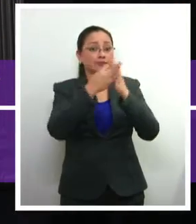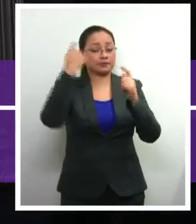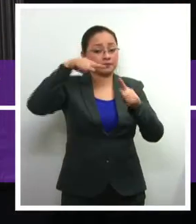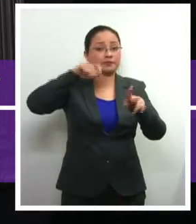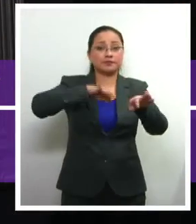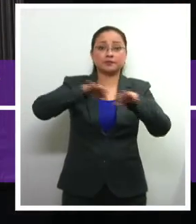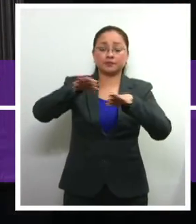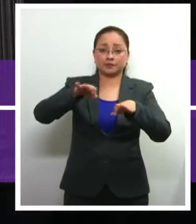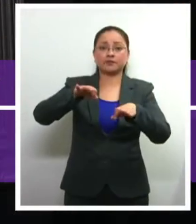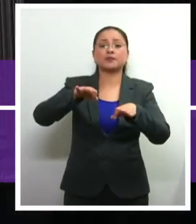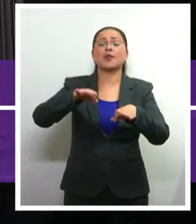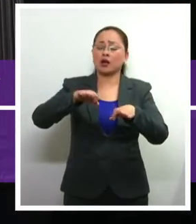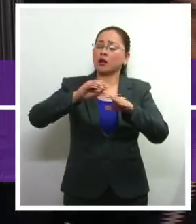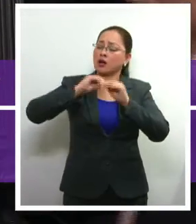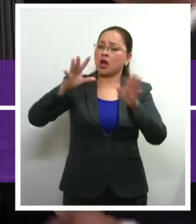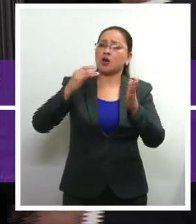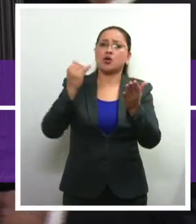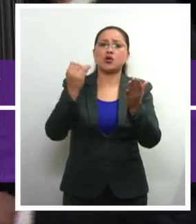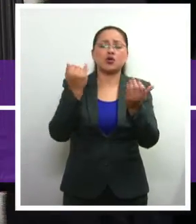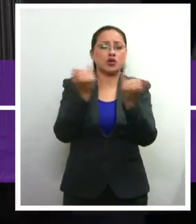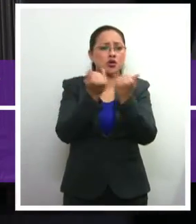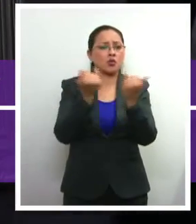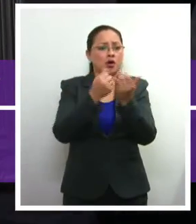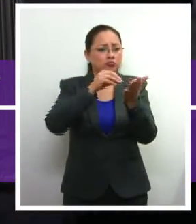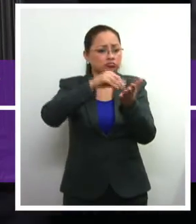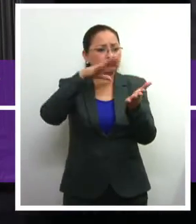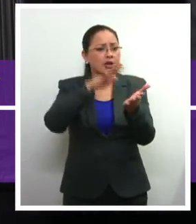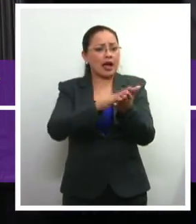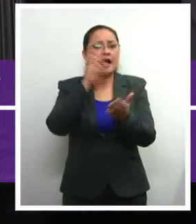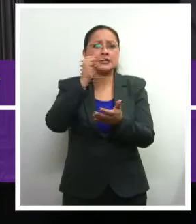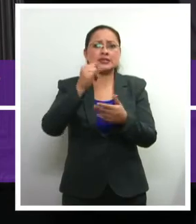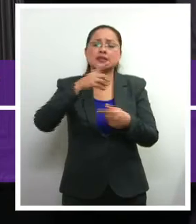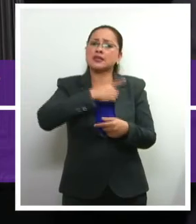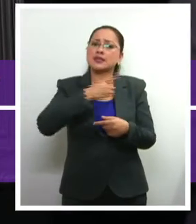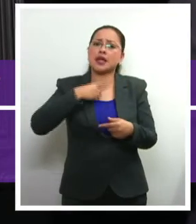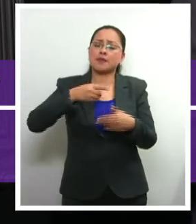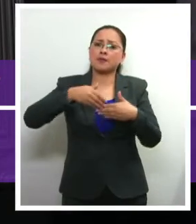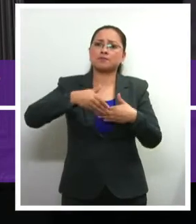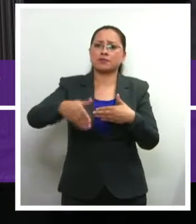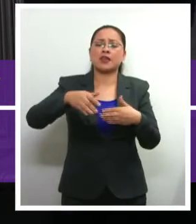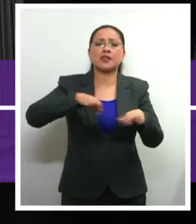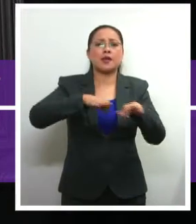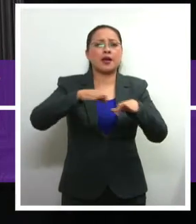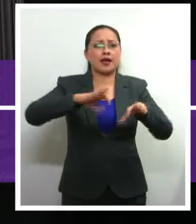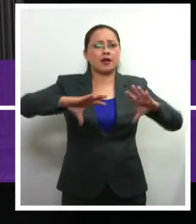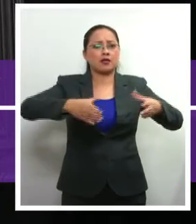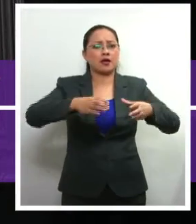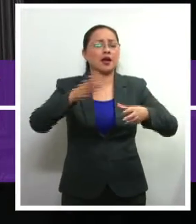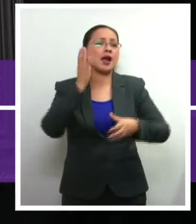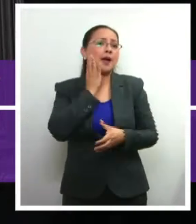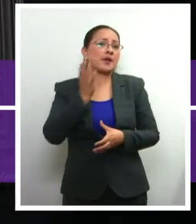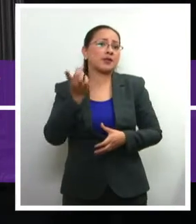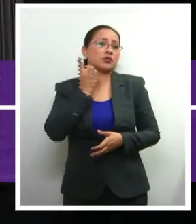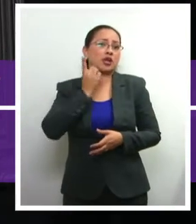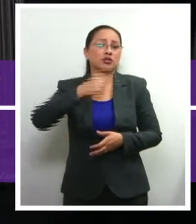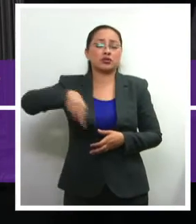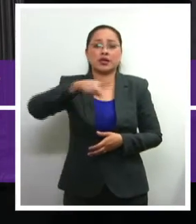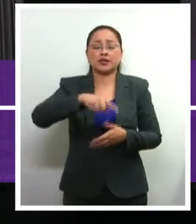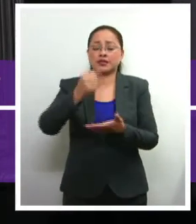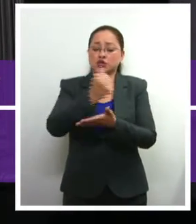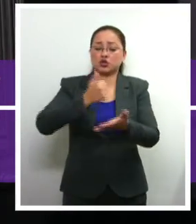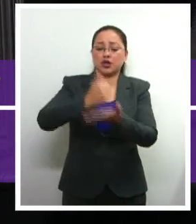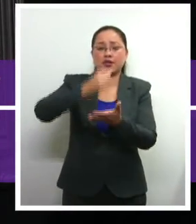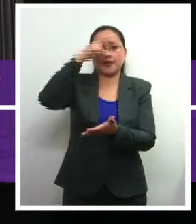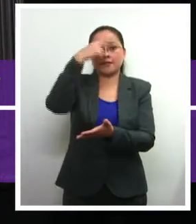trabajar, pues tenemos que dejarlo instituido en la forma en la que trabaje el Poder Legislativo de la Ciudad de